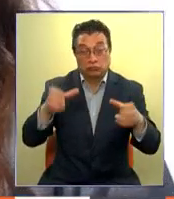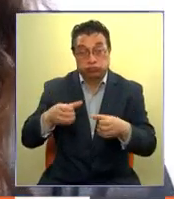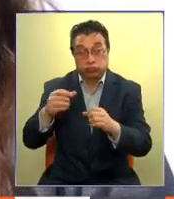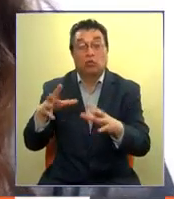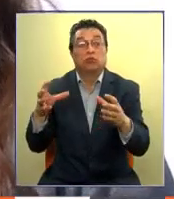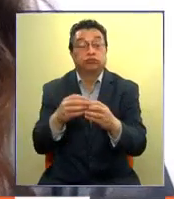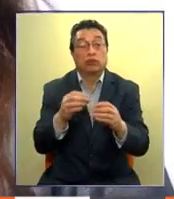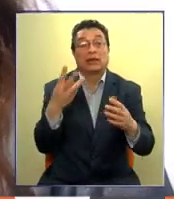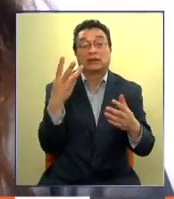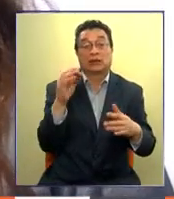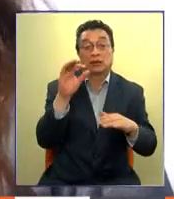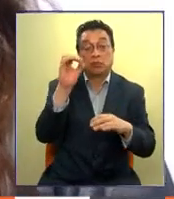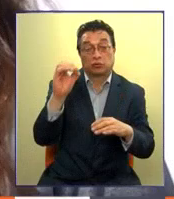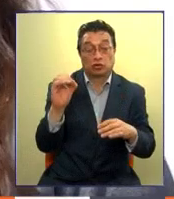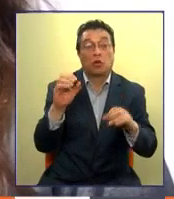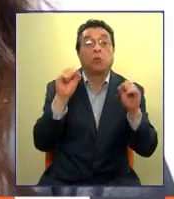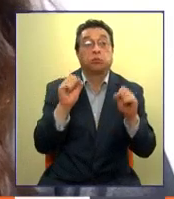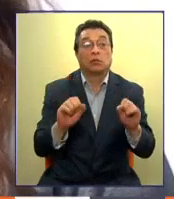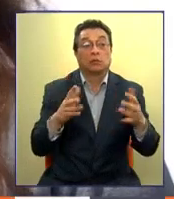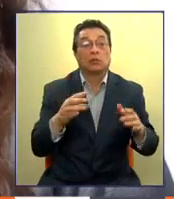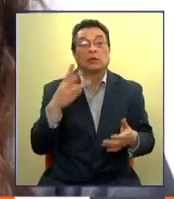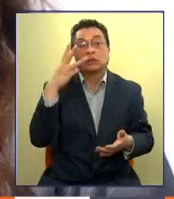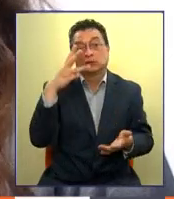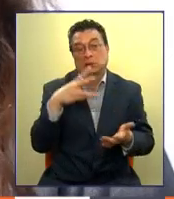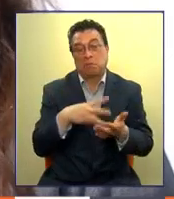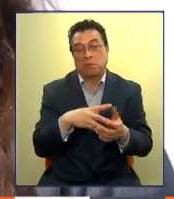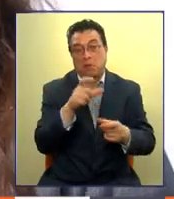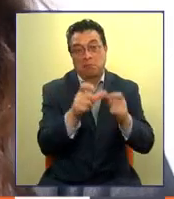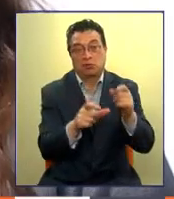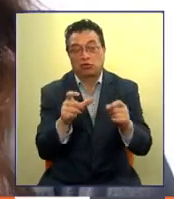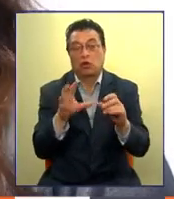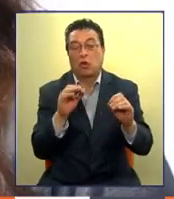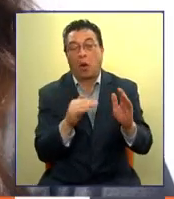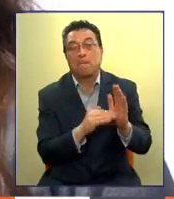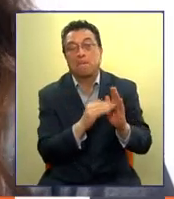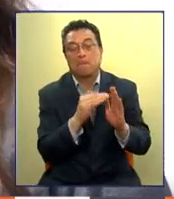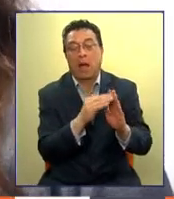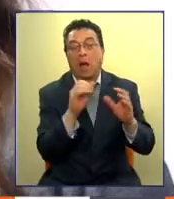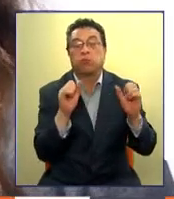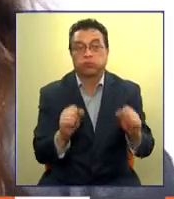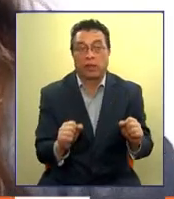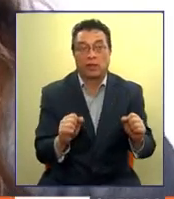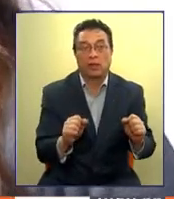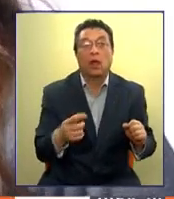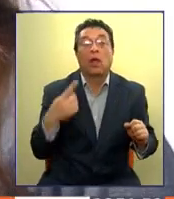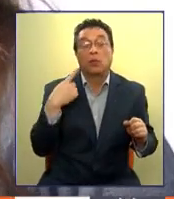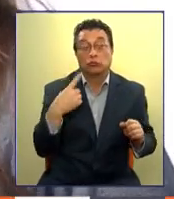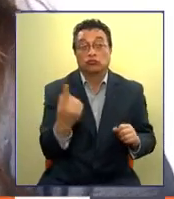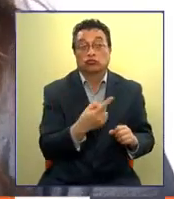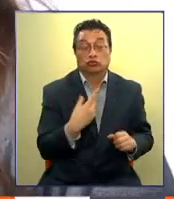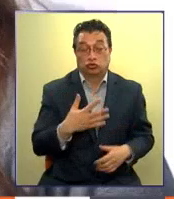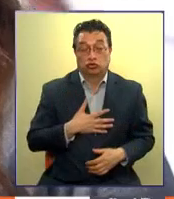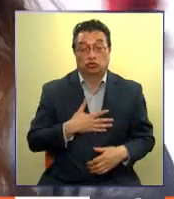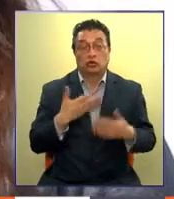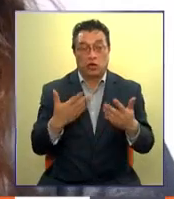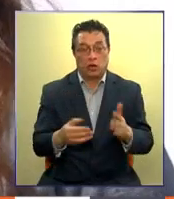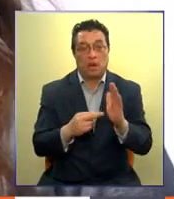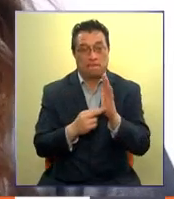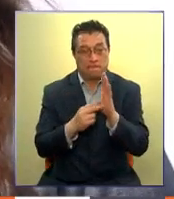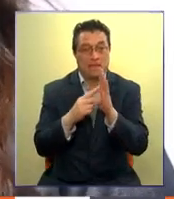del 30%, podrían ser aproximadamente unas 3.000 personas, un poquito más. Ahora nosotros estamos partiendo paso a